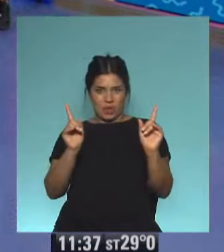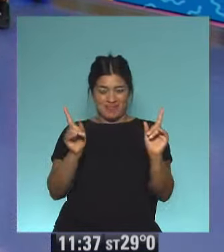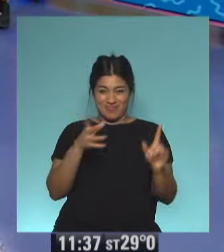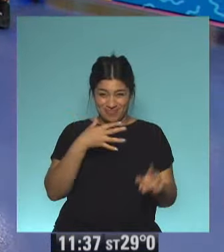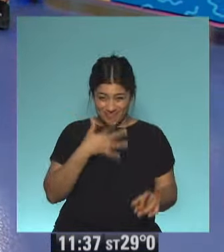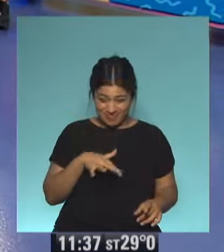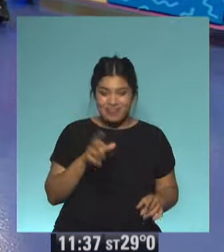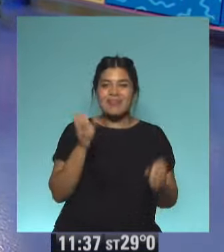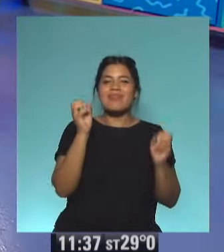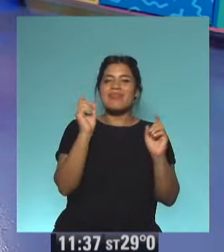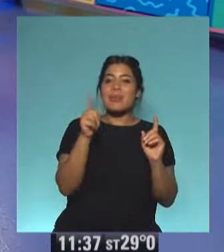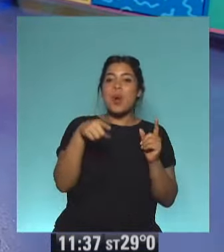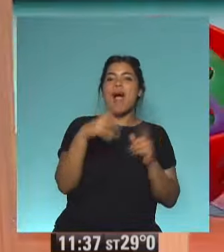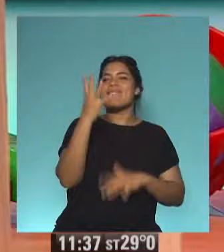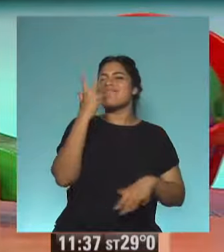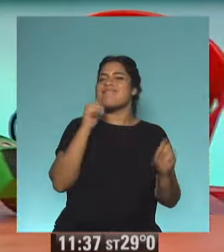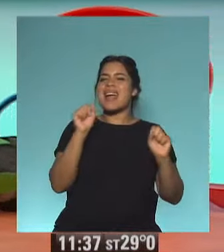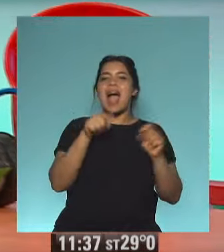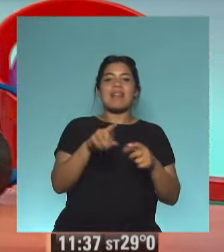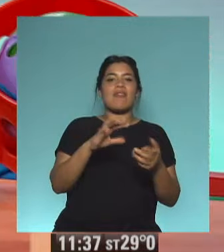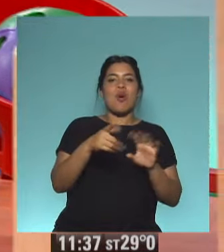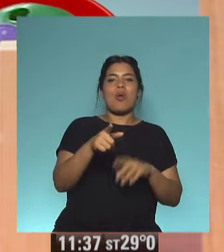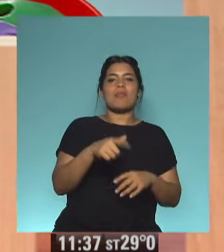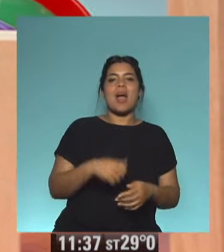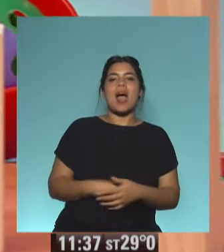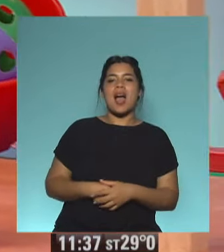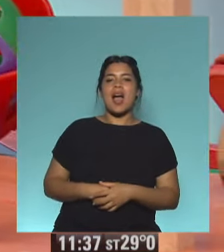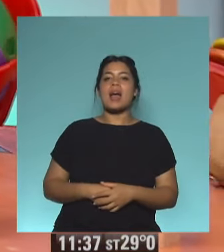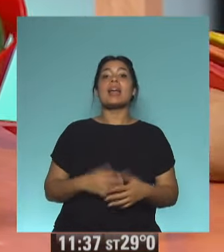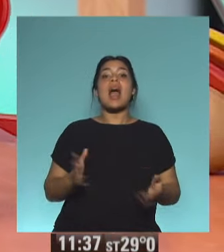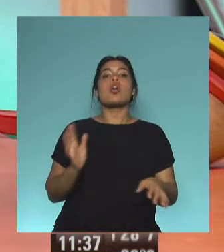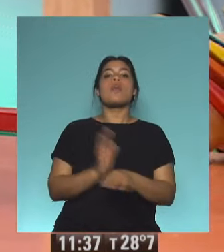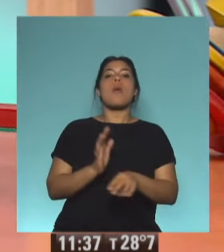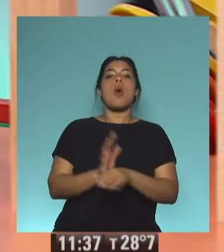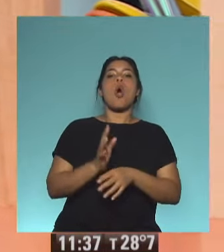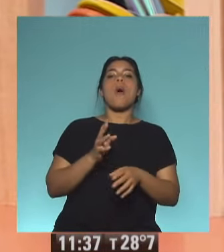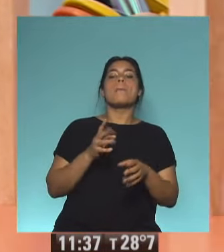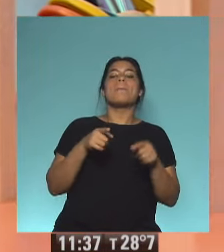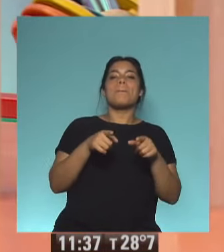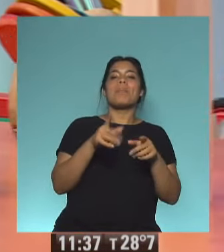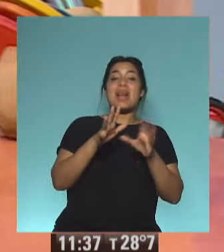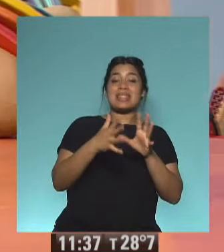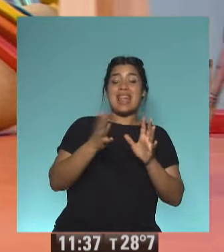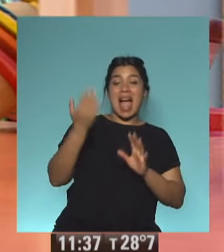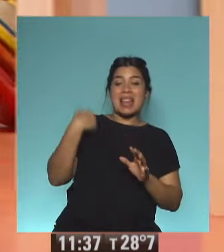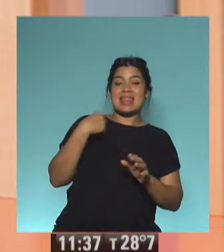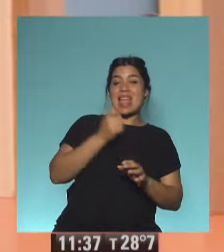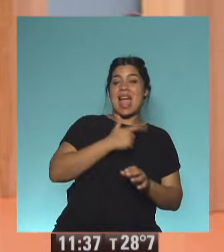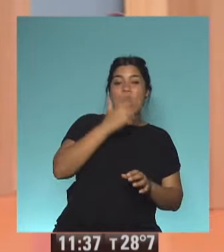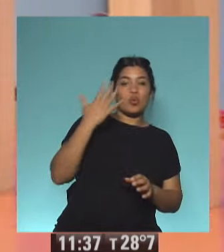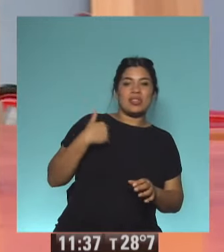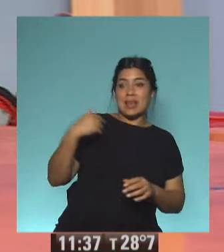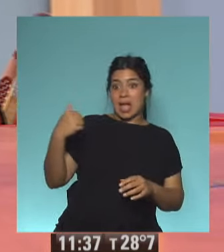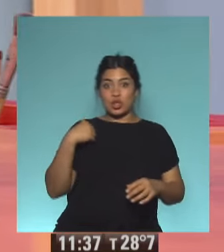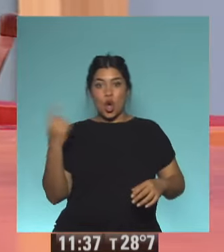Jenga. Es otra manera que a mí me encantaba. Creo que me gustaba más esa que jugar. La de hacer máquinas Goldberg, que es algo que con Agustina nos gustaba hacer mucho, sí, que acá preparamos